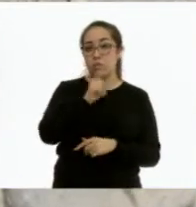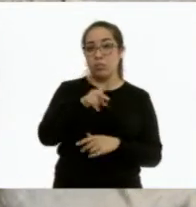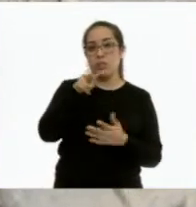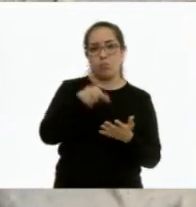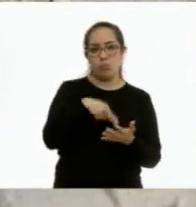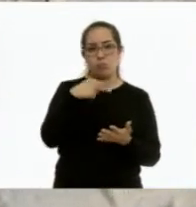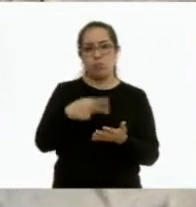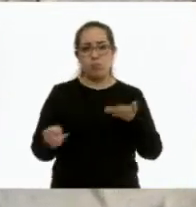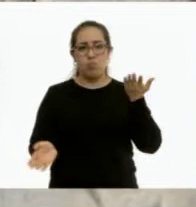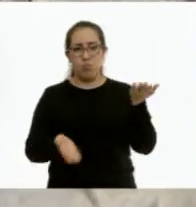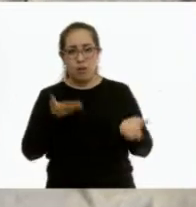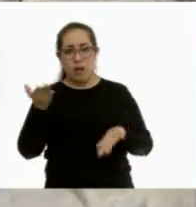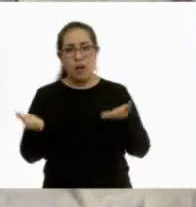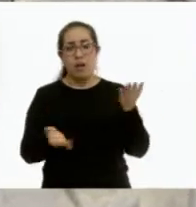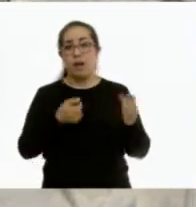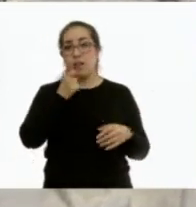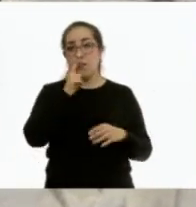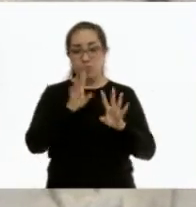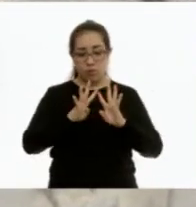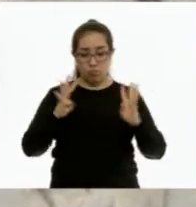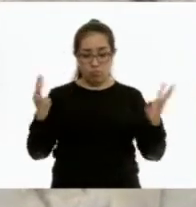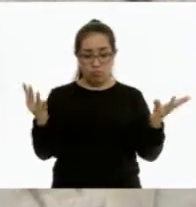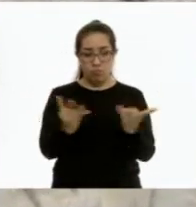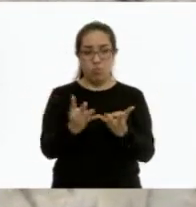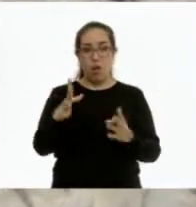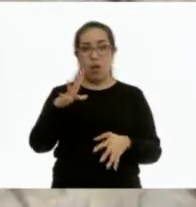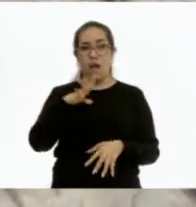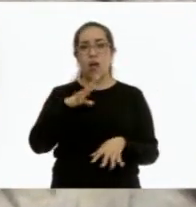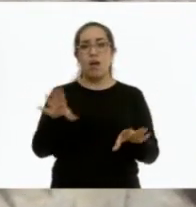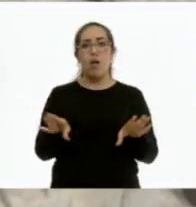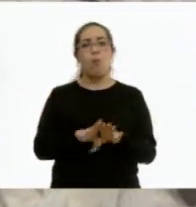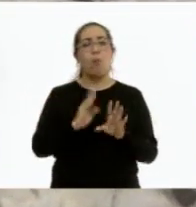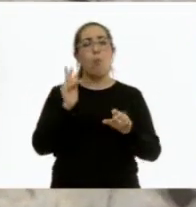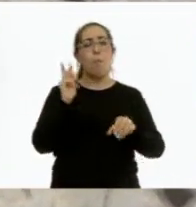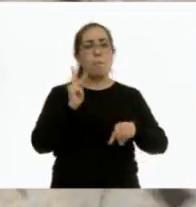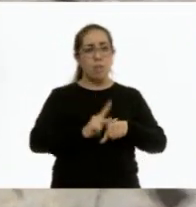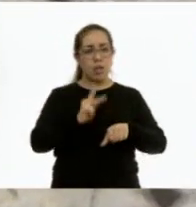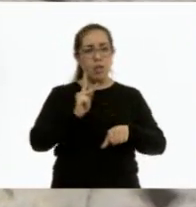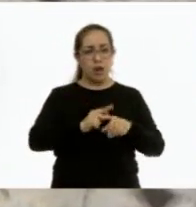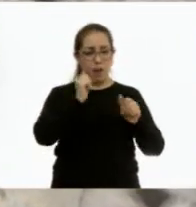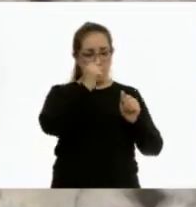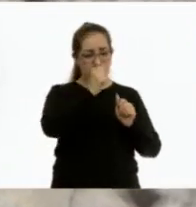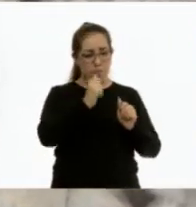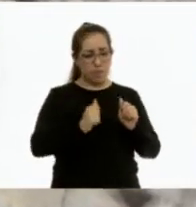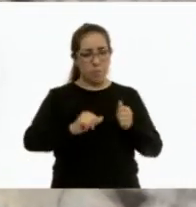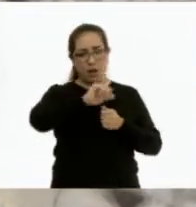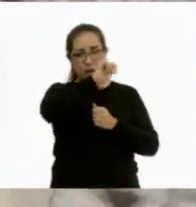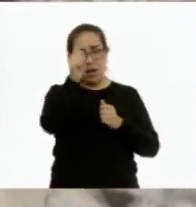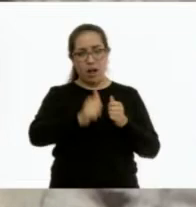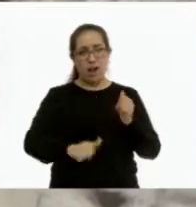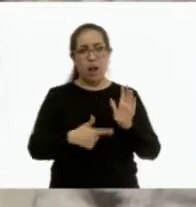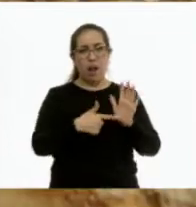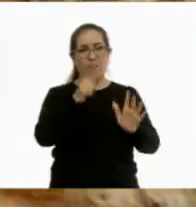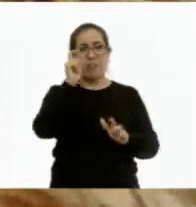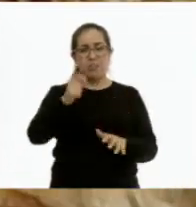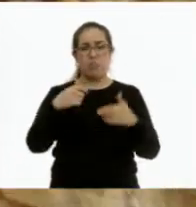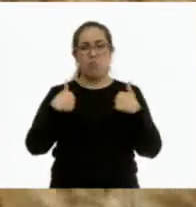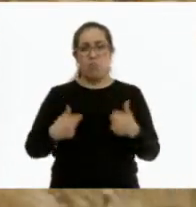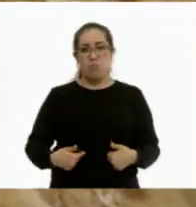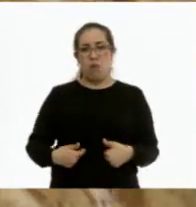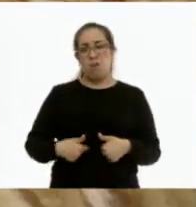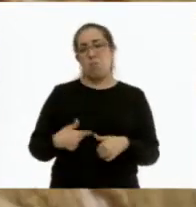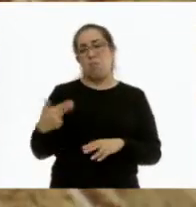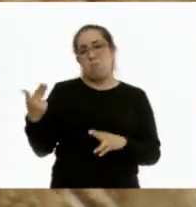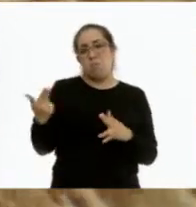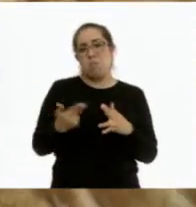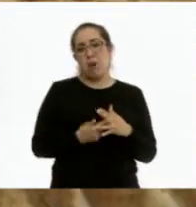de estelas con figuras desnudas y con las vísceras expuestas que seguramente representaban cautivos sacrificados y que, en